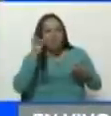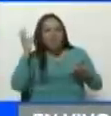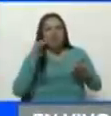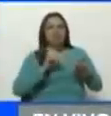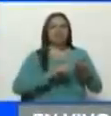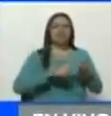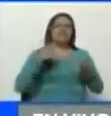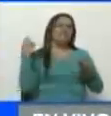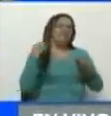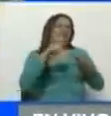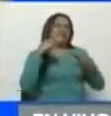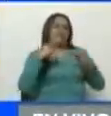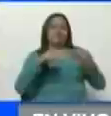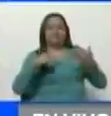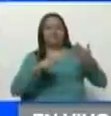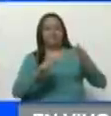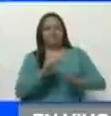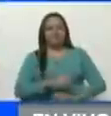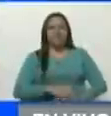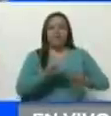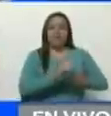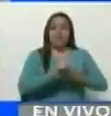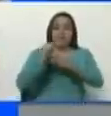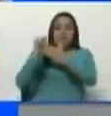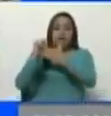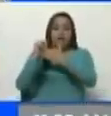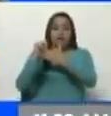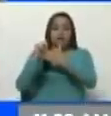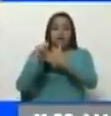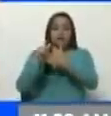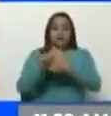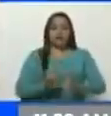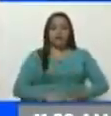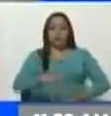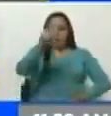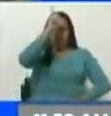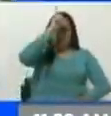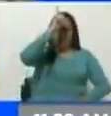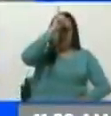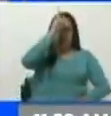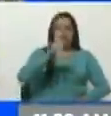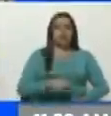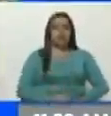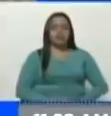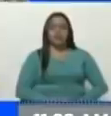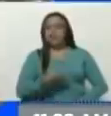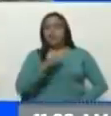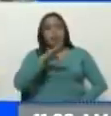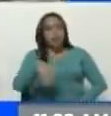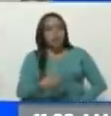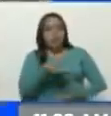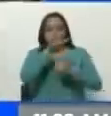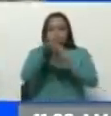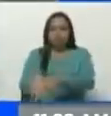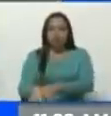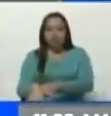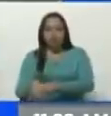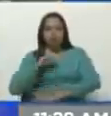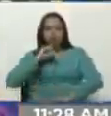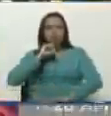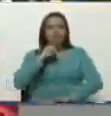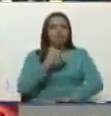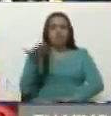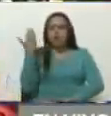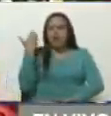checas, polacas, comandadas por el Estado Mayor alemán, y no pudieron con la Unión